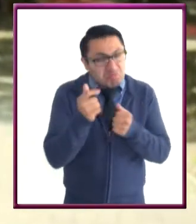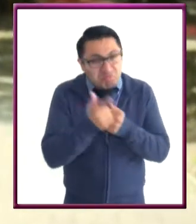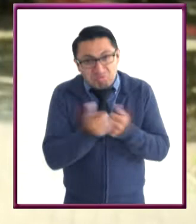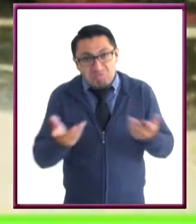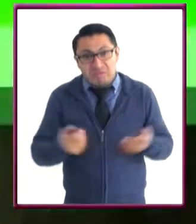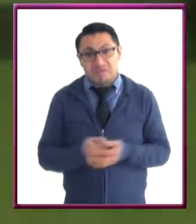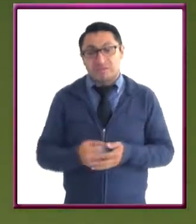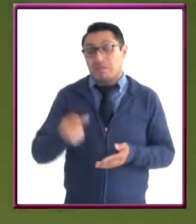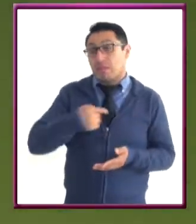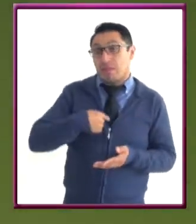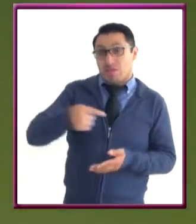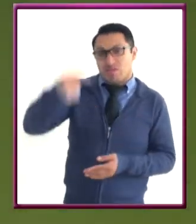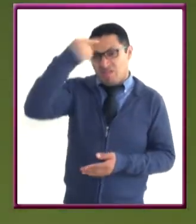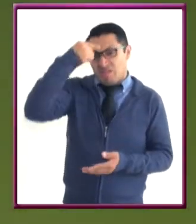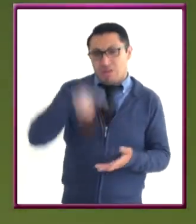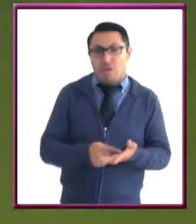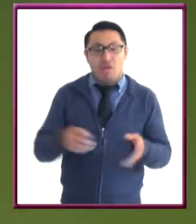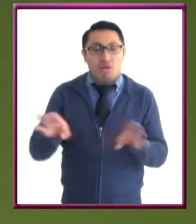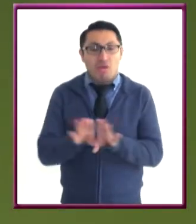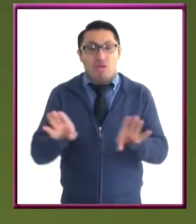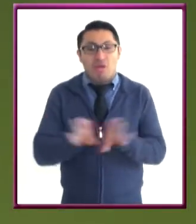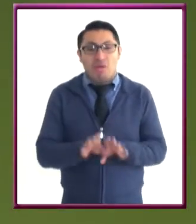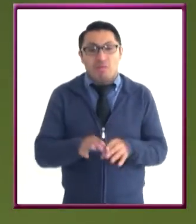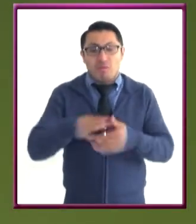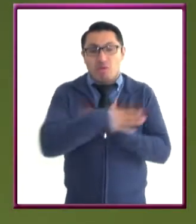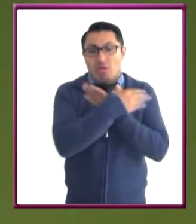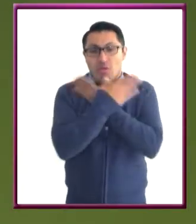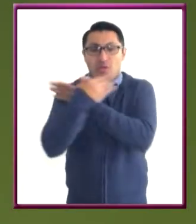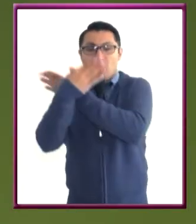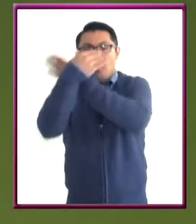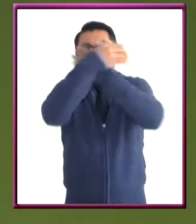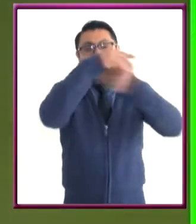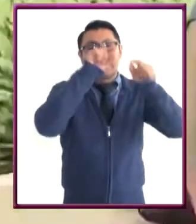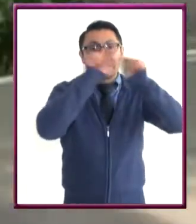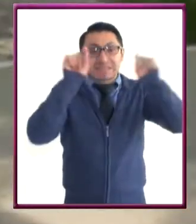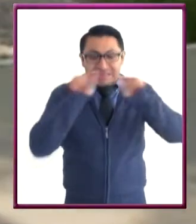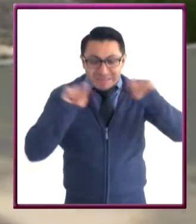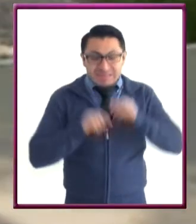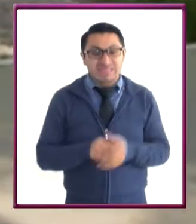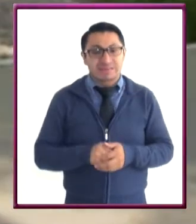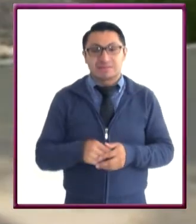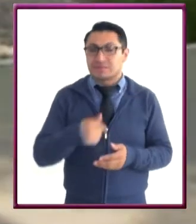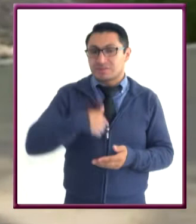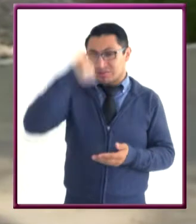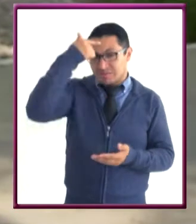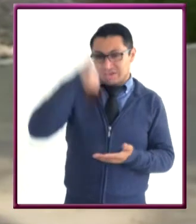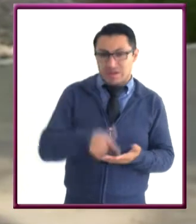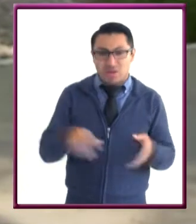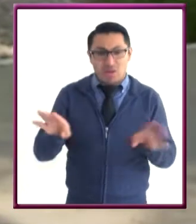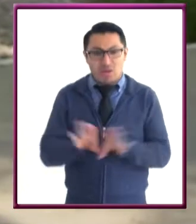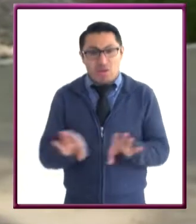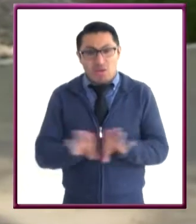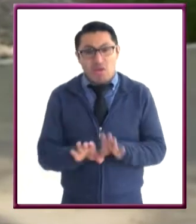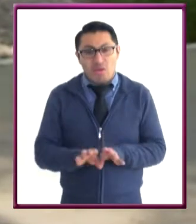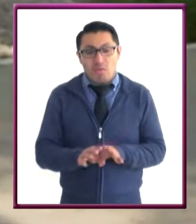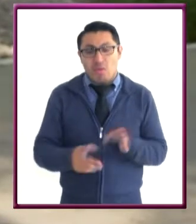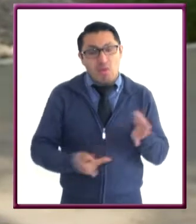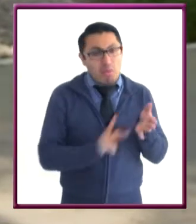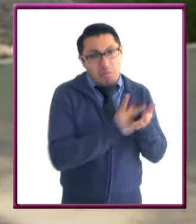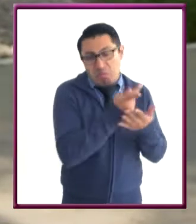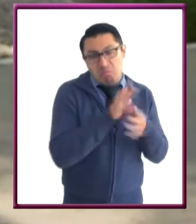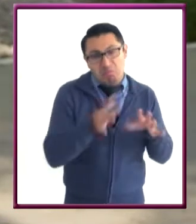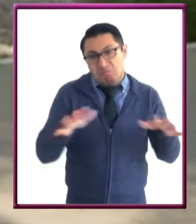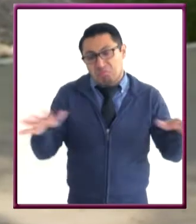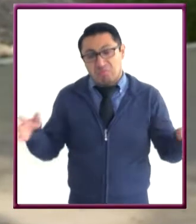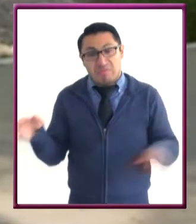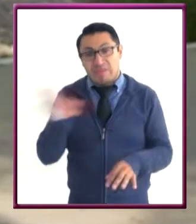o algún árbol. Yo siento que es como una mariposa con rayas. Me suena como a una planta